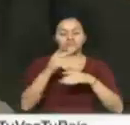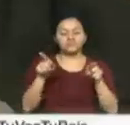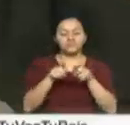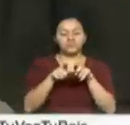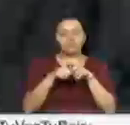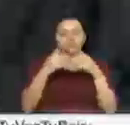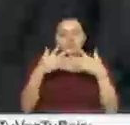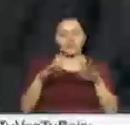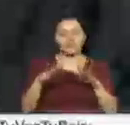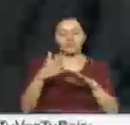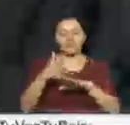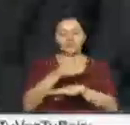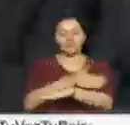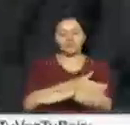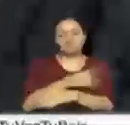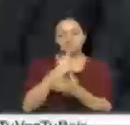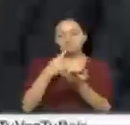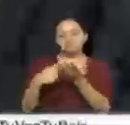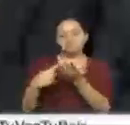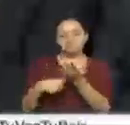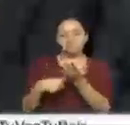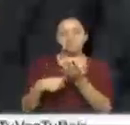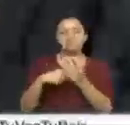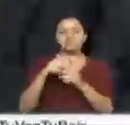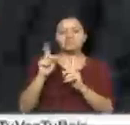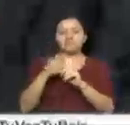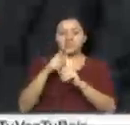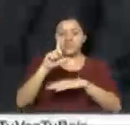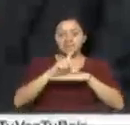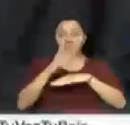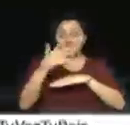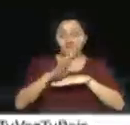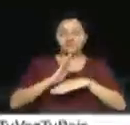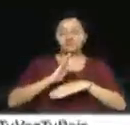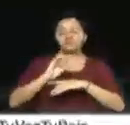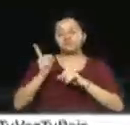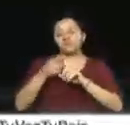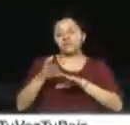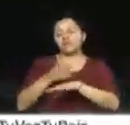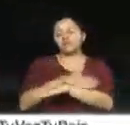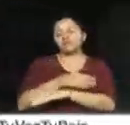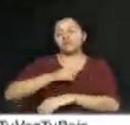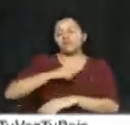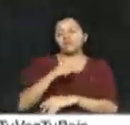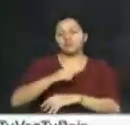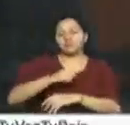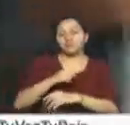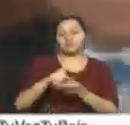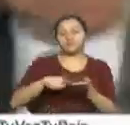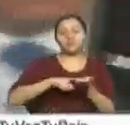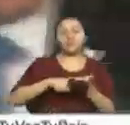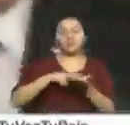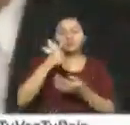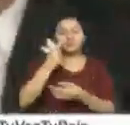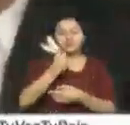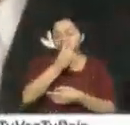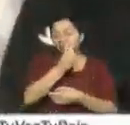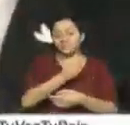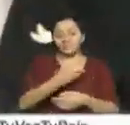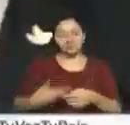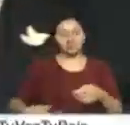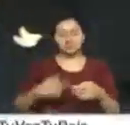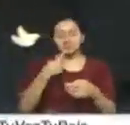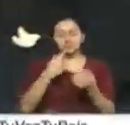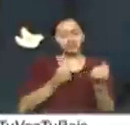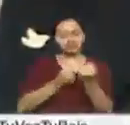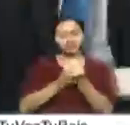hemos hablado. Previo a su viaje a Lima, Moreno estuvo en Bogotá. Allí se reunió con Juan Manuel Santos y manifestó su apoyo